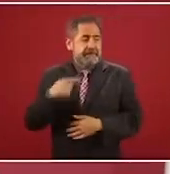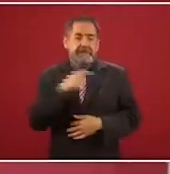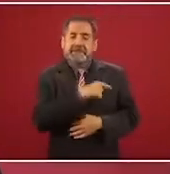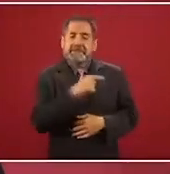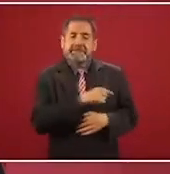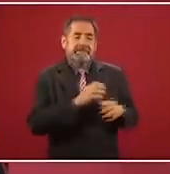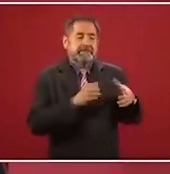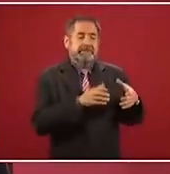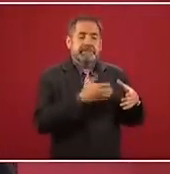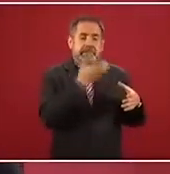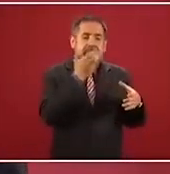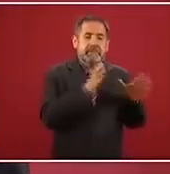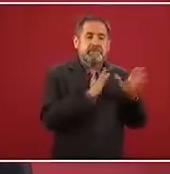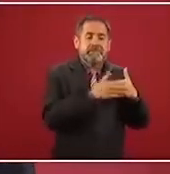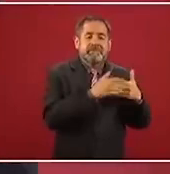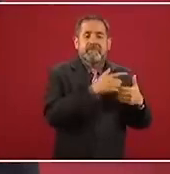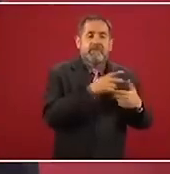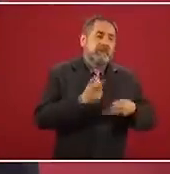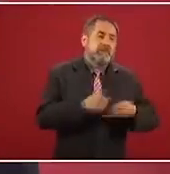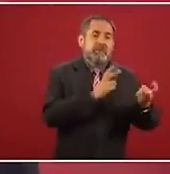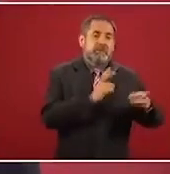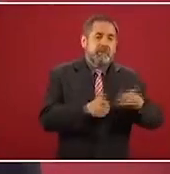se buscó la vida como pudo,